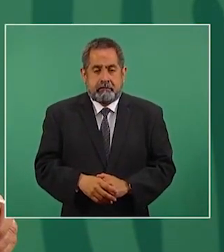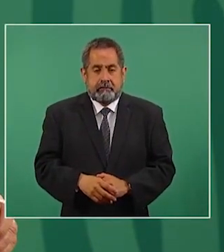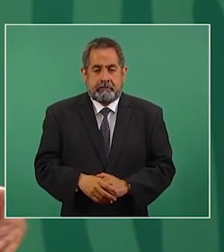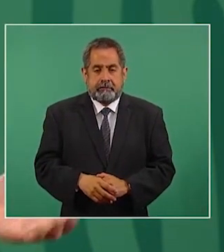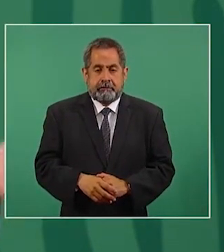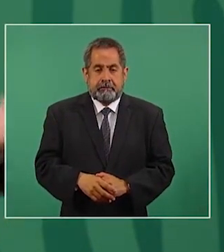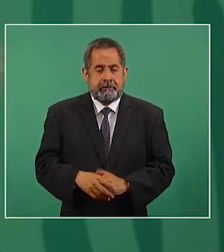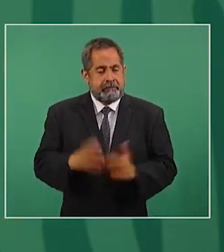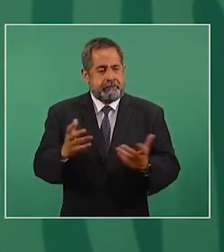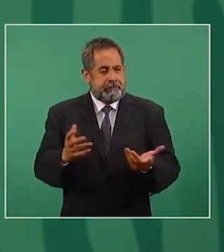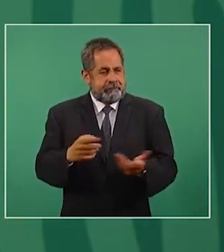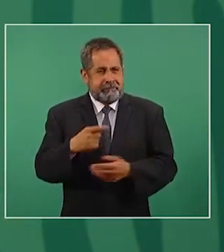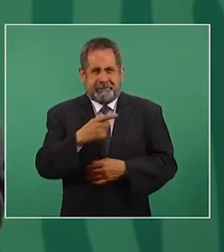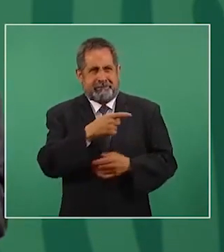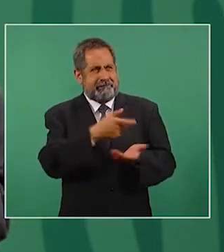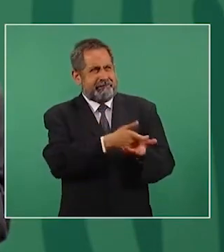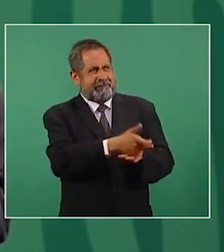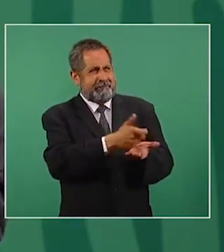Para empezar,